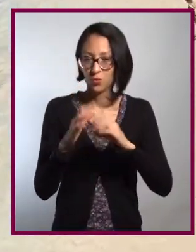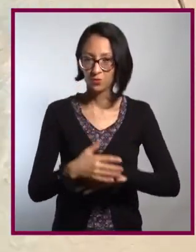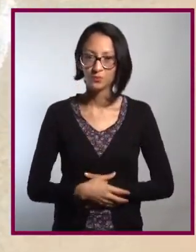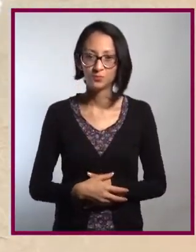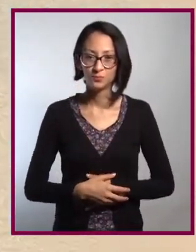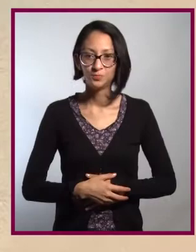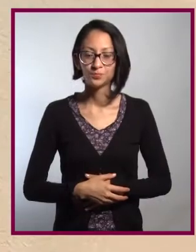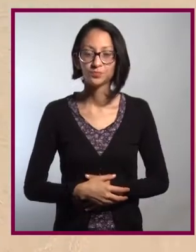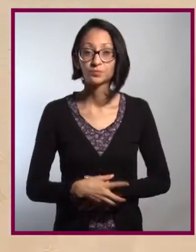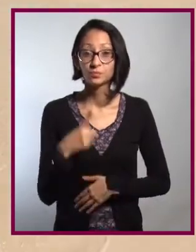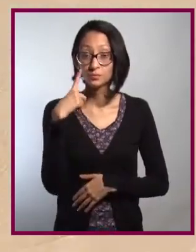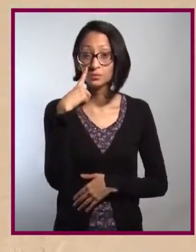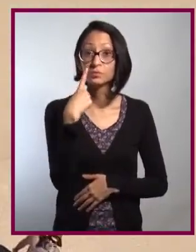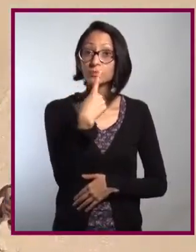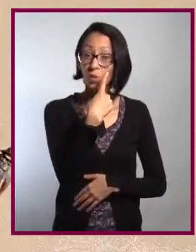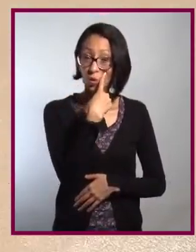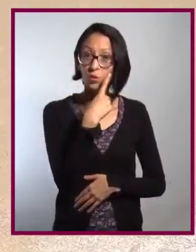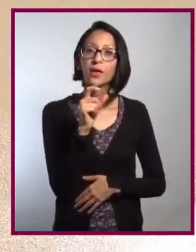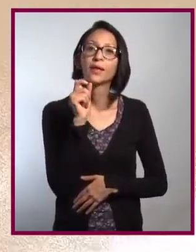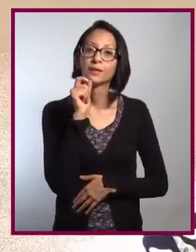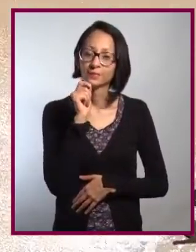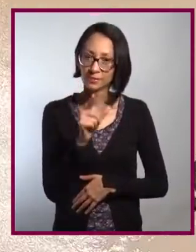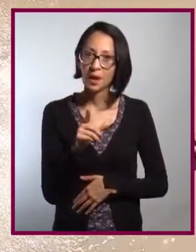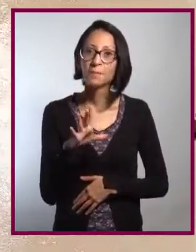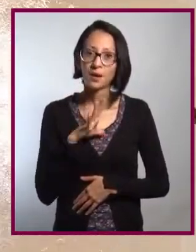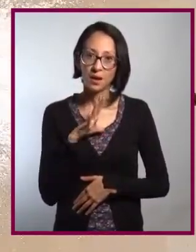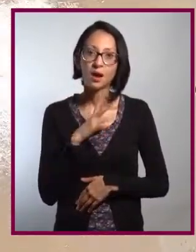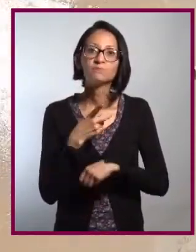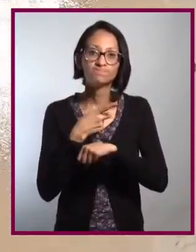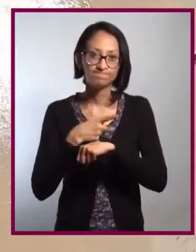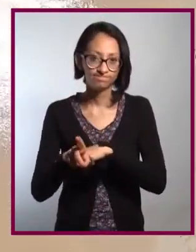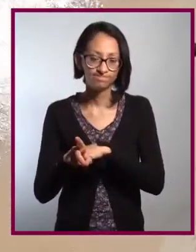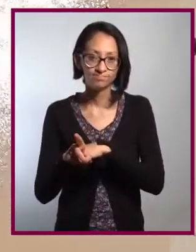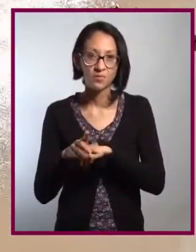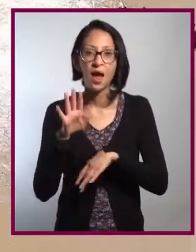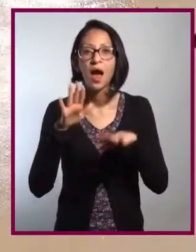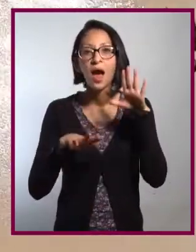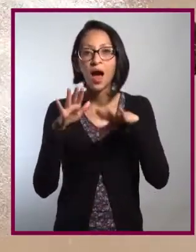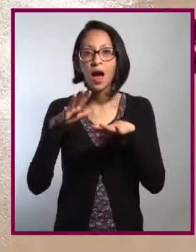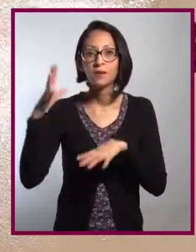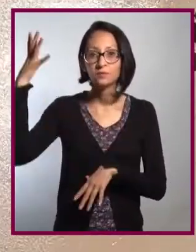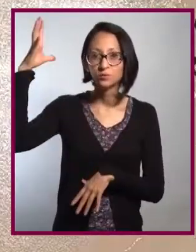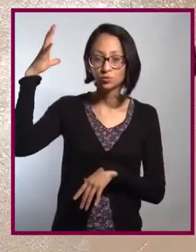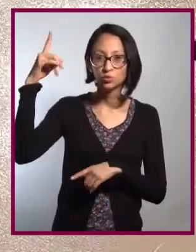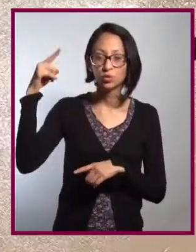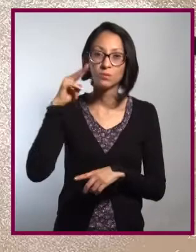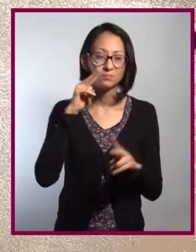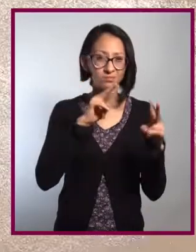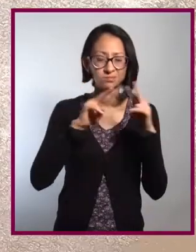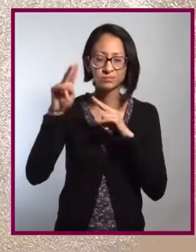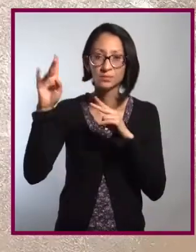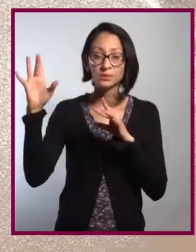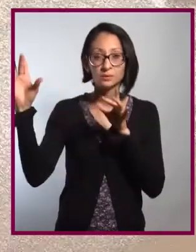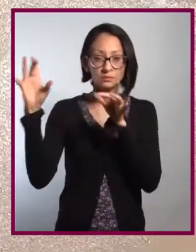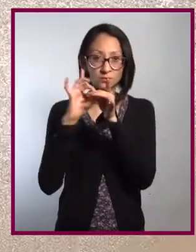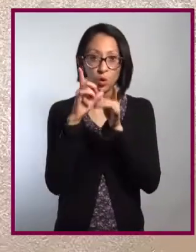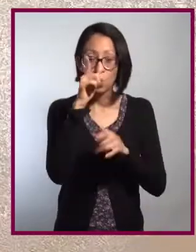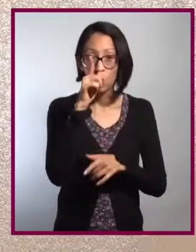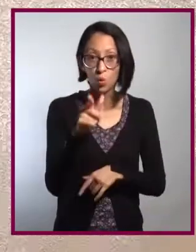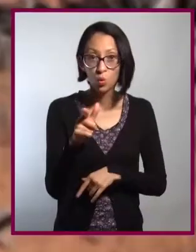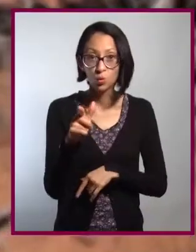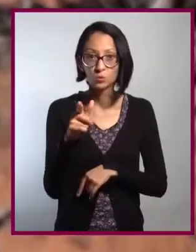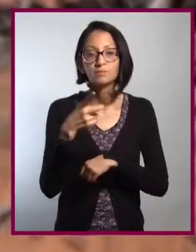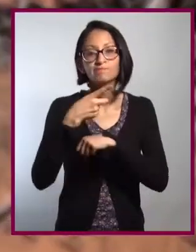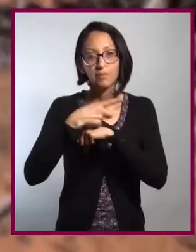Los ojos también pueden verse afectados por el contacto con los rayos ultravioleta. Para cuidarlos es